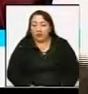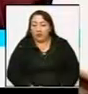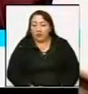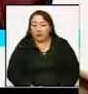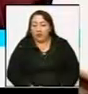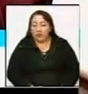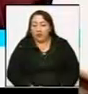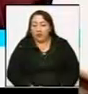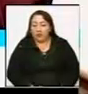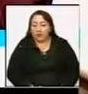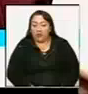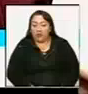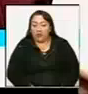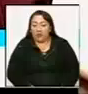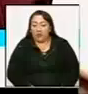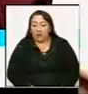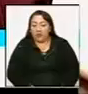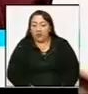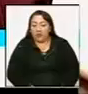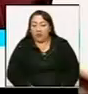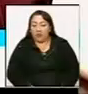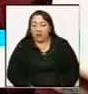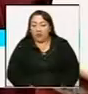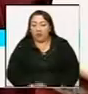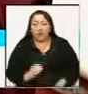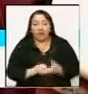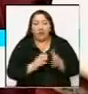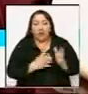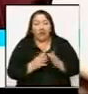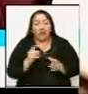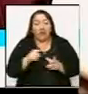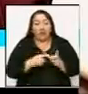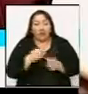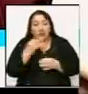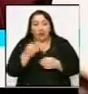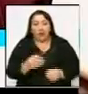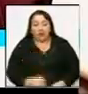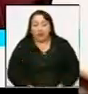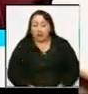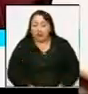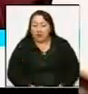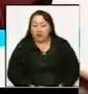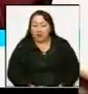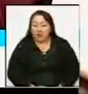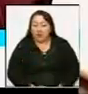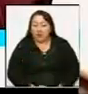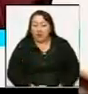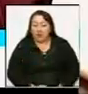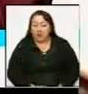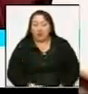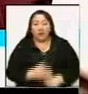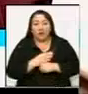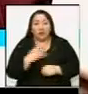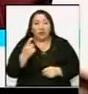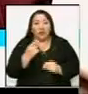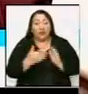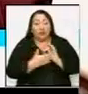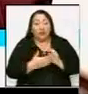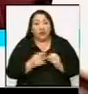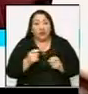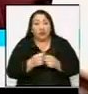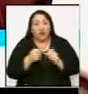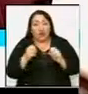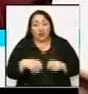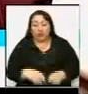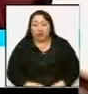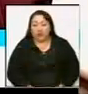hay que poner orden, y el orden pasa porque definamos el principio, el solo hecho de presentar